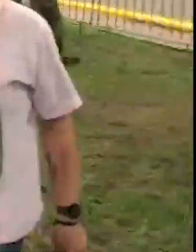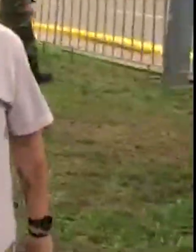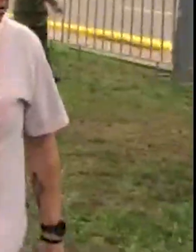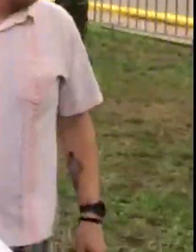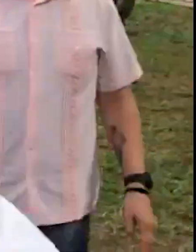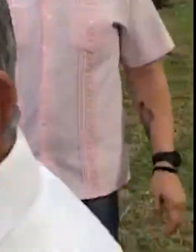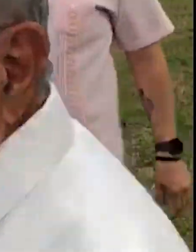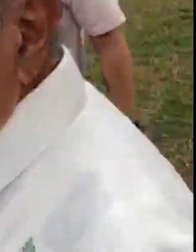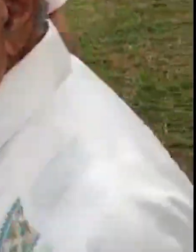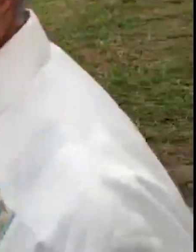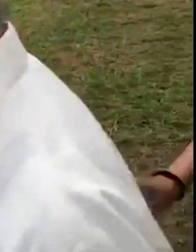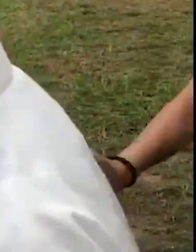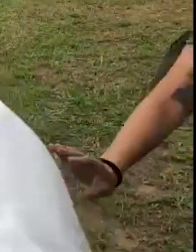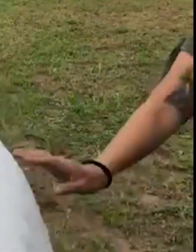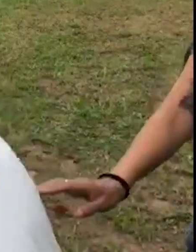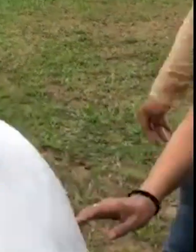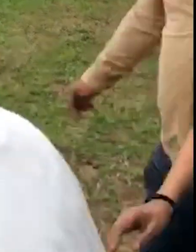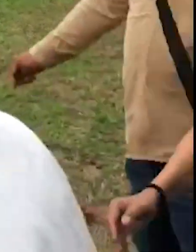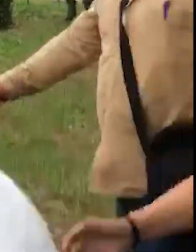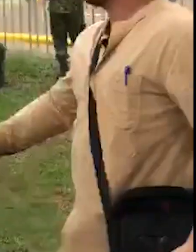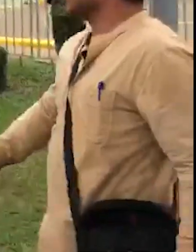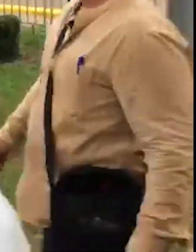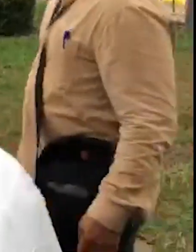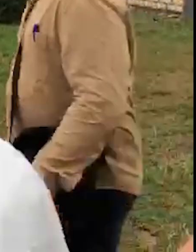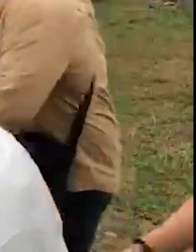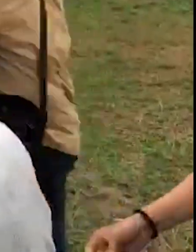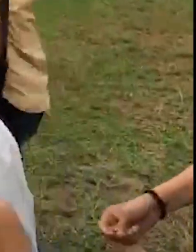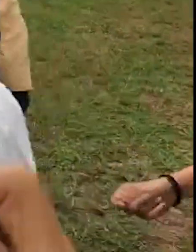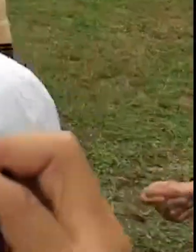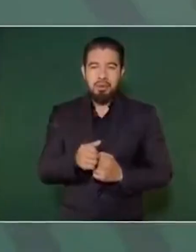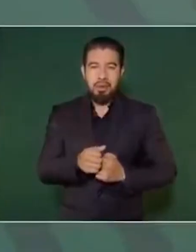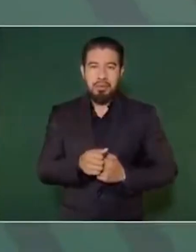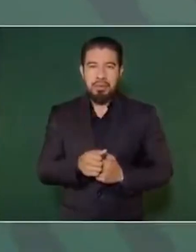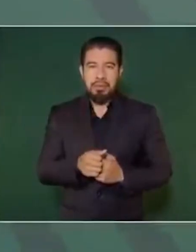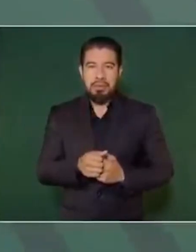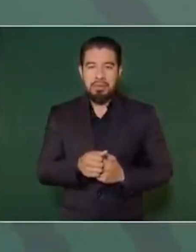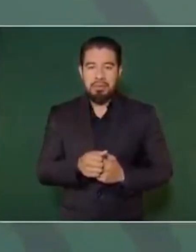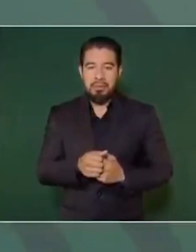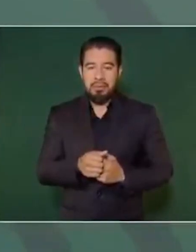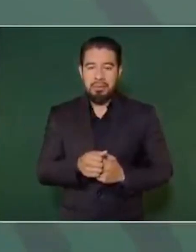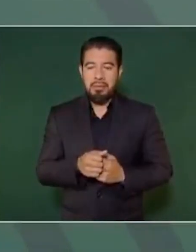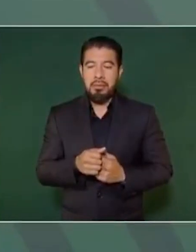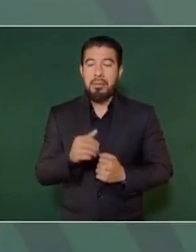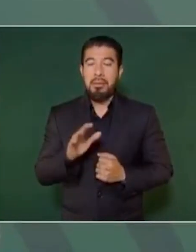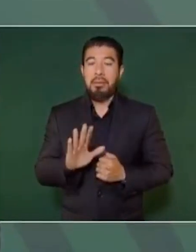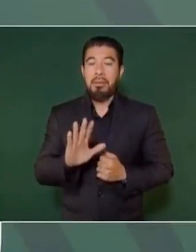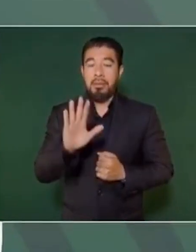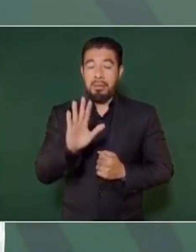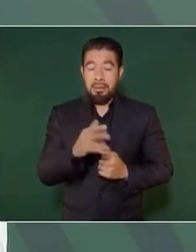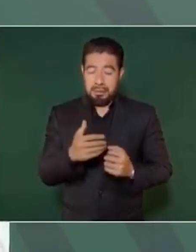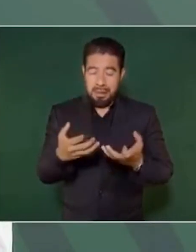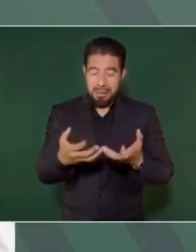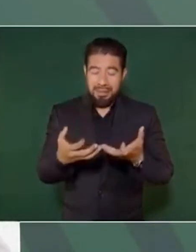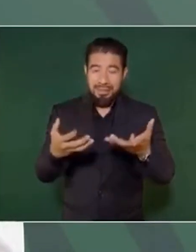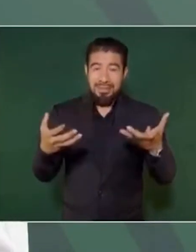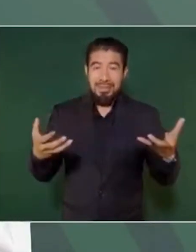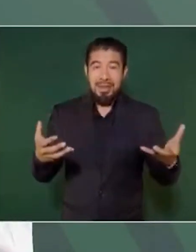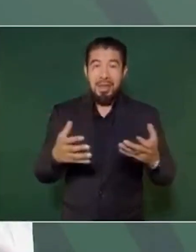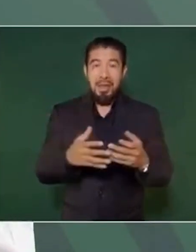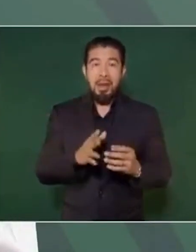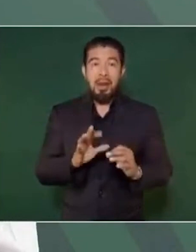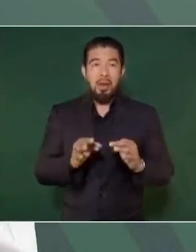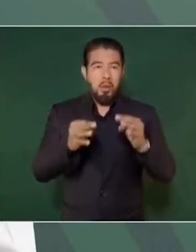No. ¿Secretaría de Seguridad y Fiscalía son las que están investigando? El presidente informó que según los primeros reportes,